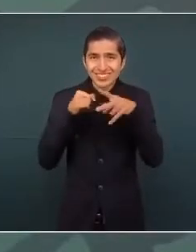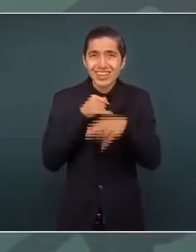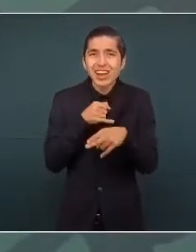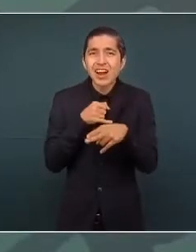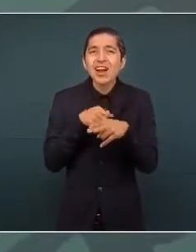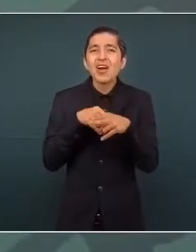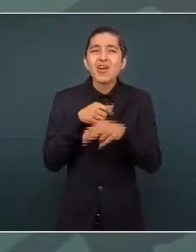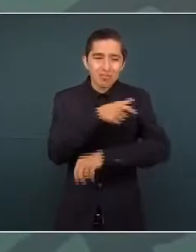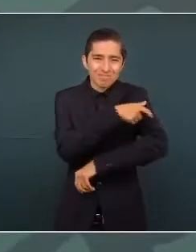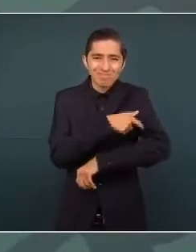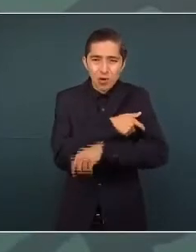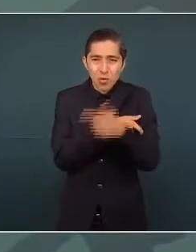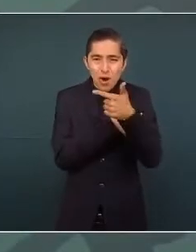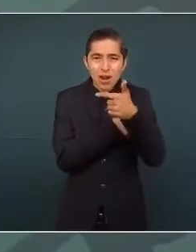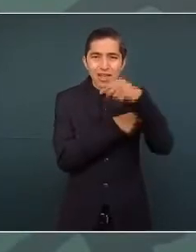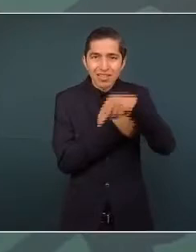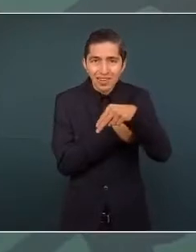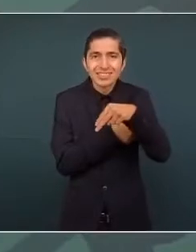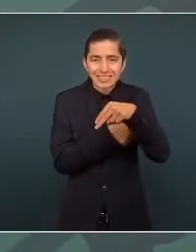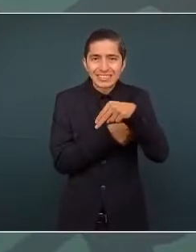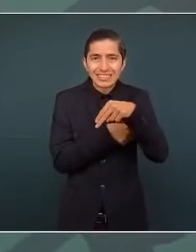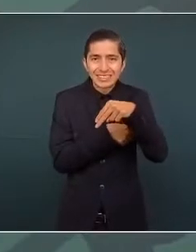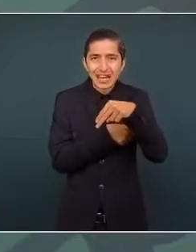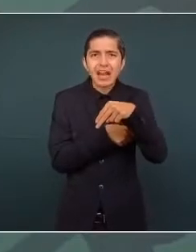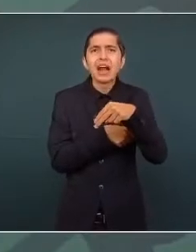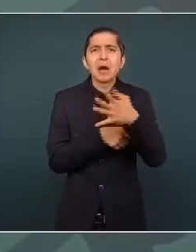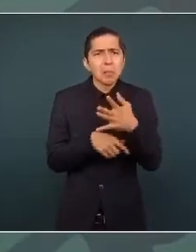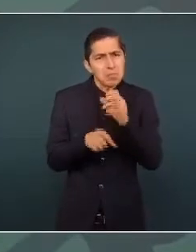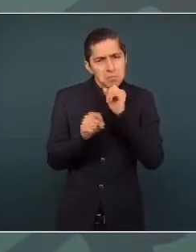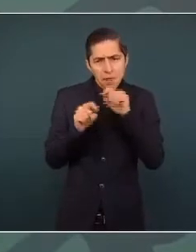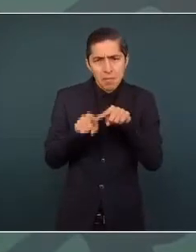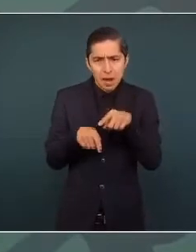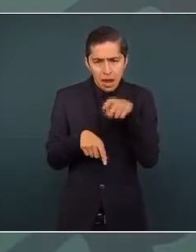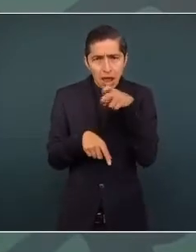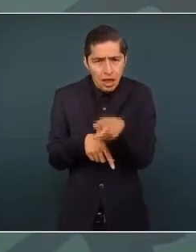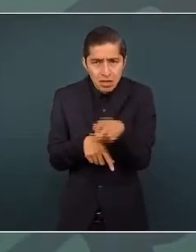del cuartel de la Guardia Nacional y ahí mismo